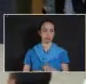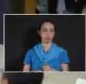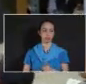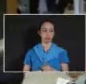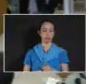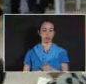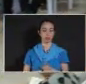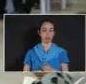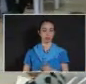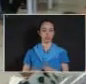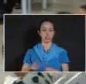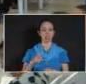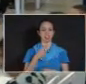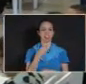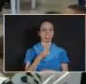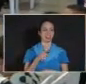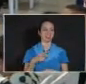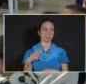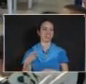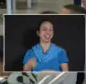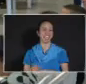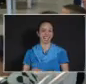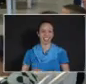Usted inmediatamente piensa, eso está bien.